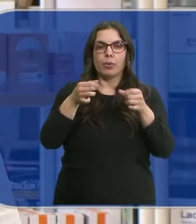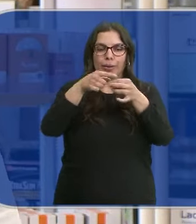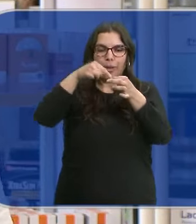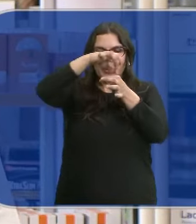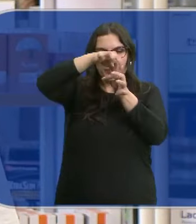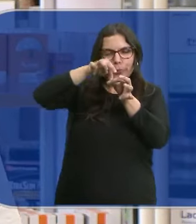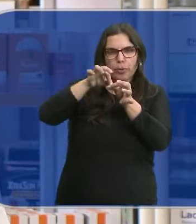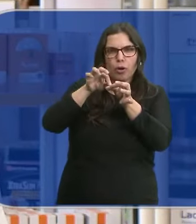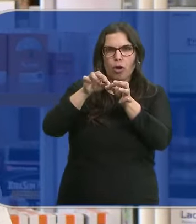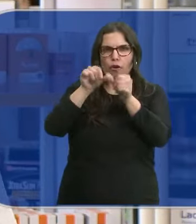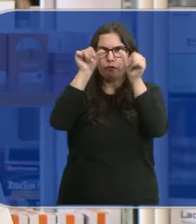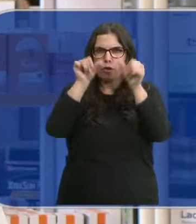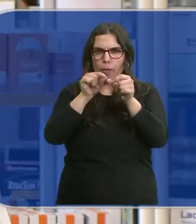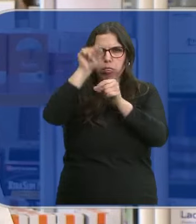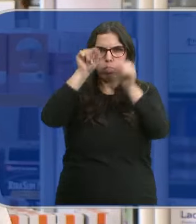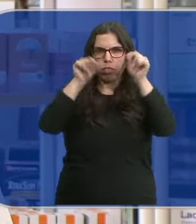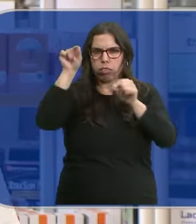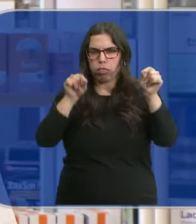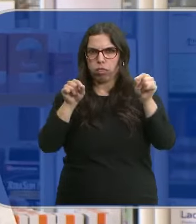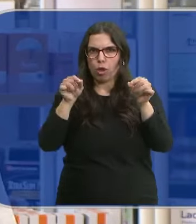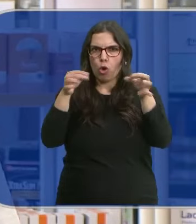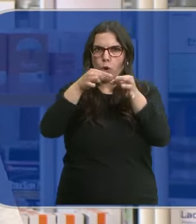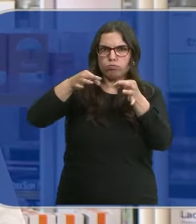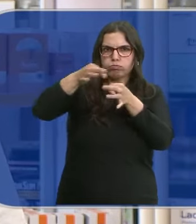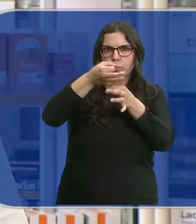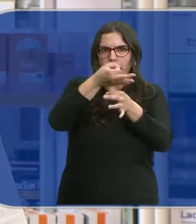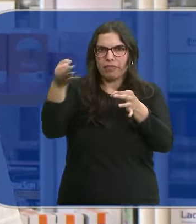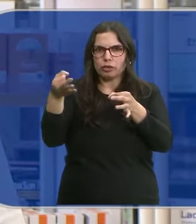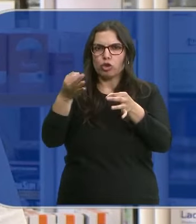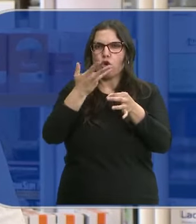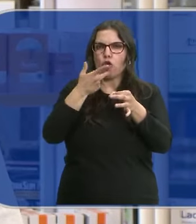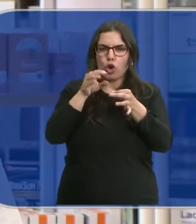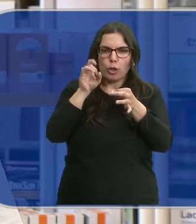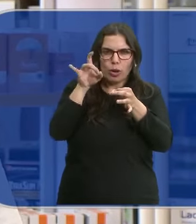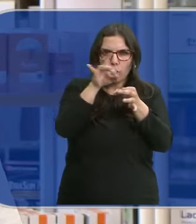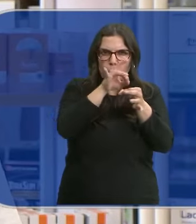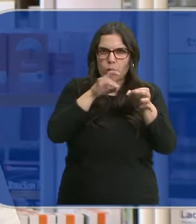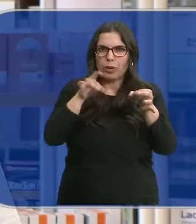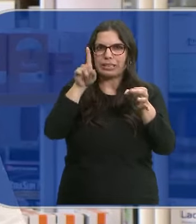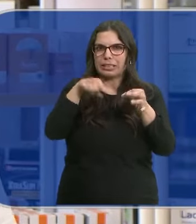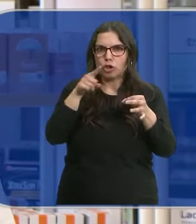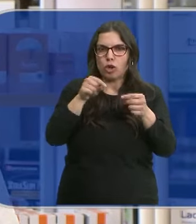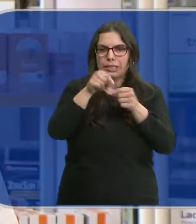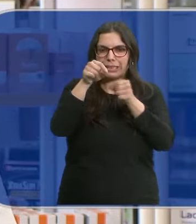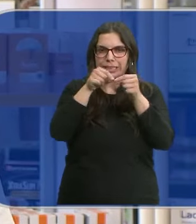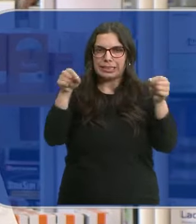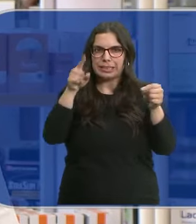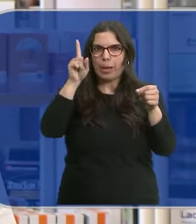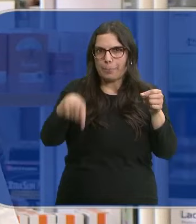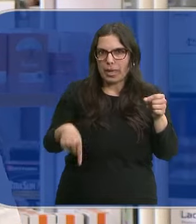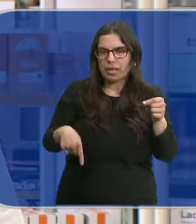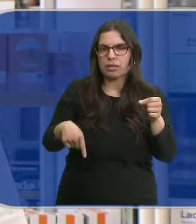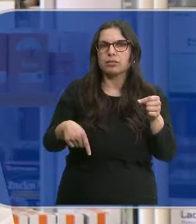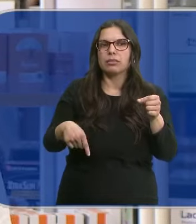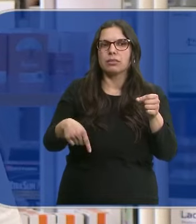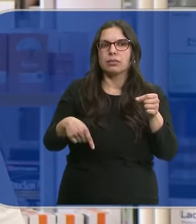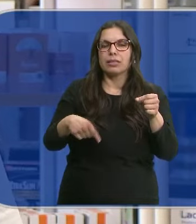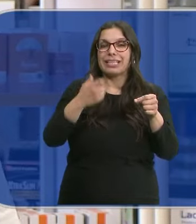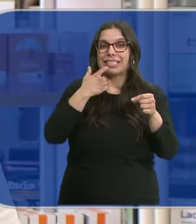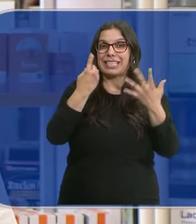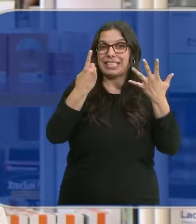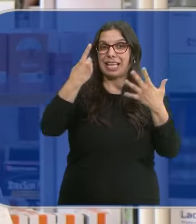si son regulares o irregulares, que el color sea uniforme. El diámetro también es importante, si es más de